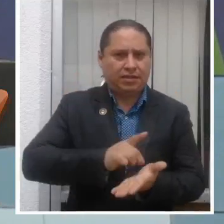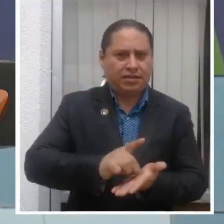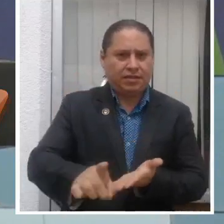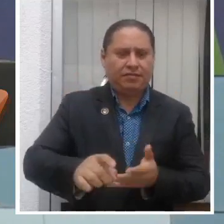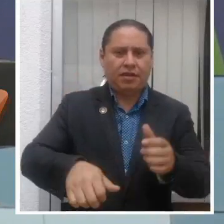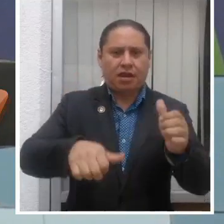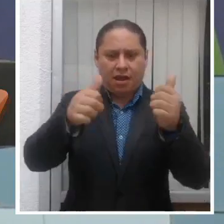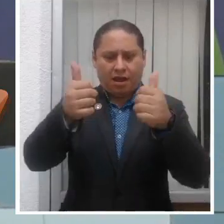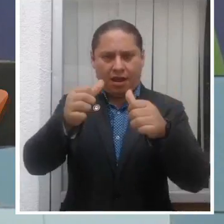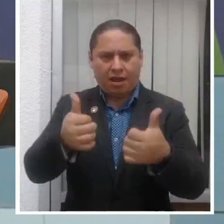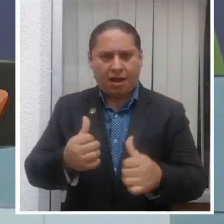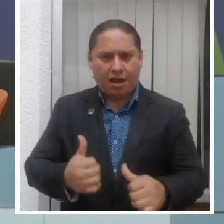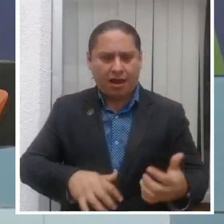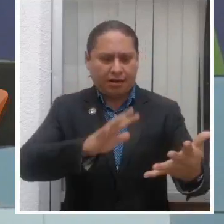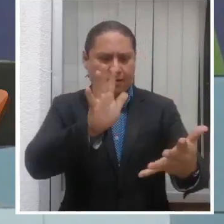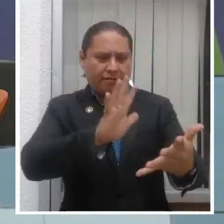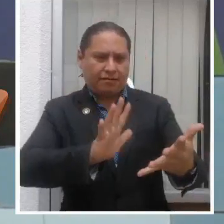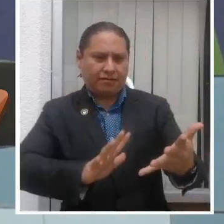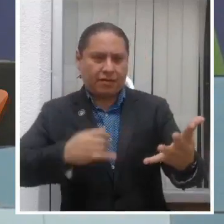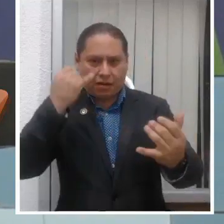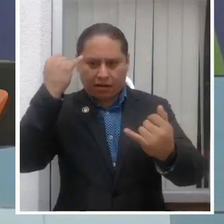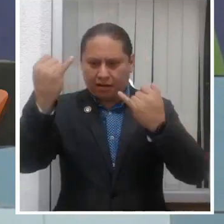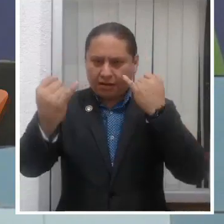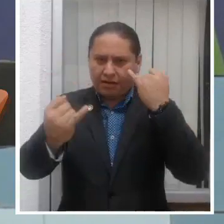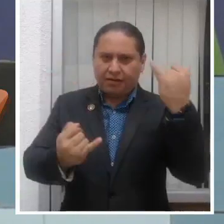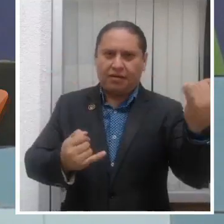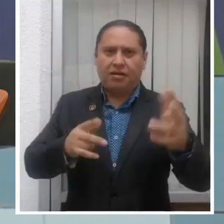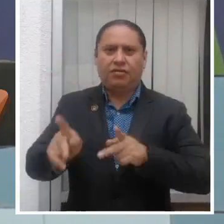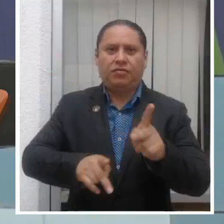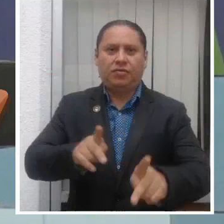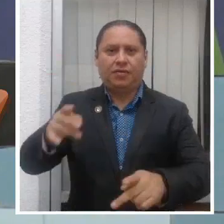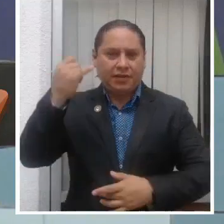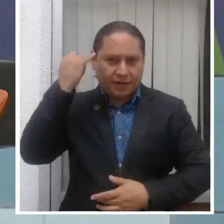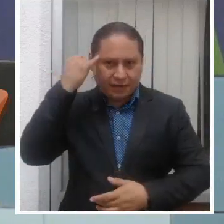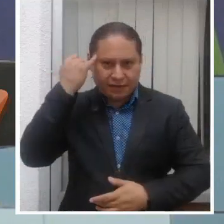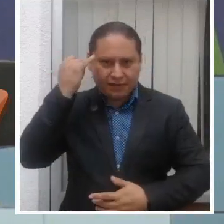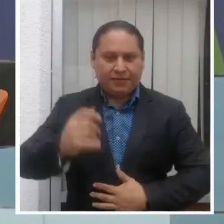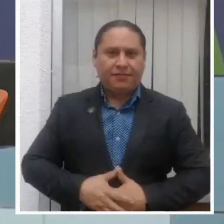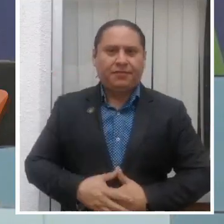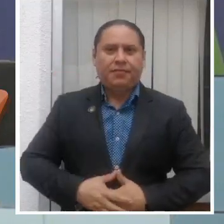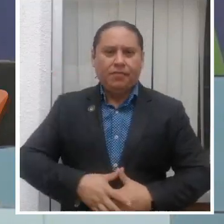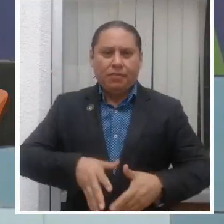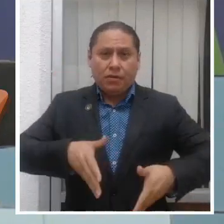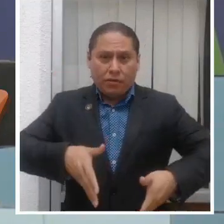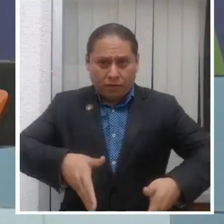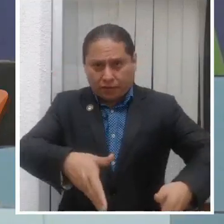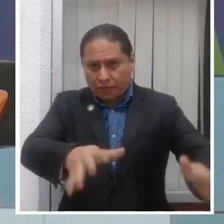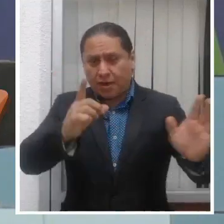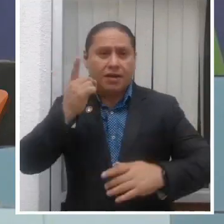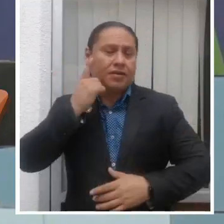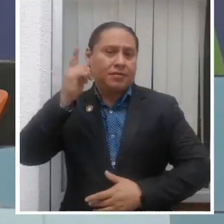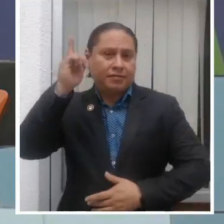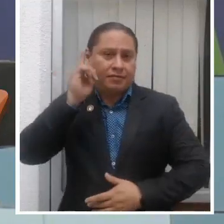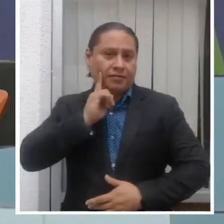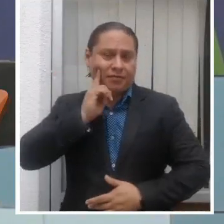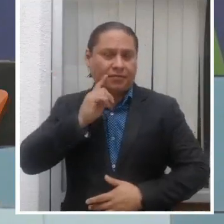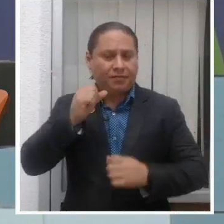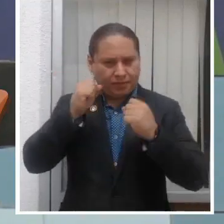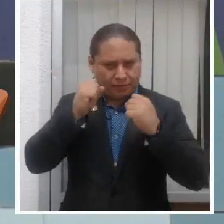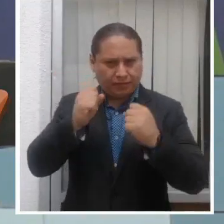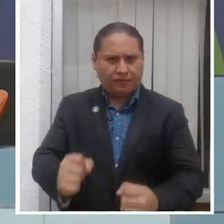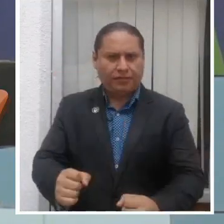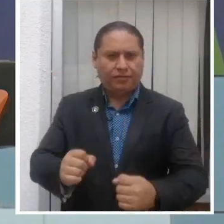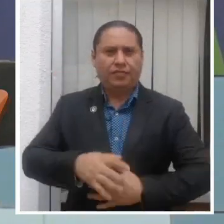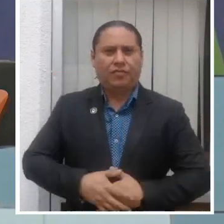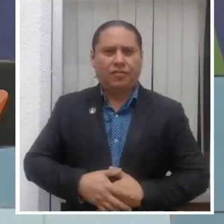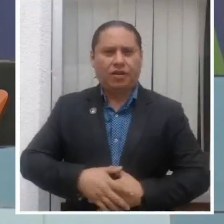el arte, por la literatura, por los pueblos indígenas. En tu camino, amiga diputada, ten por seguro